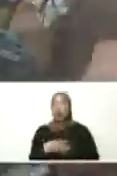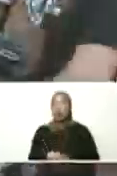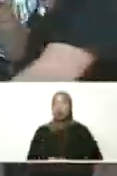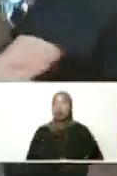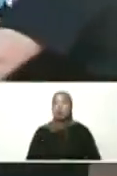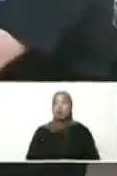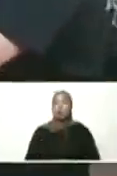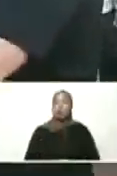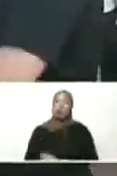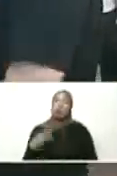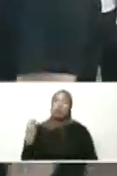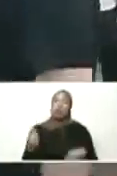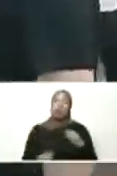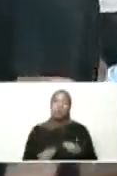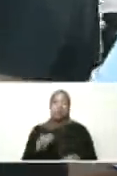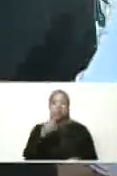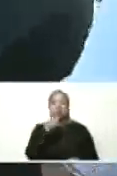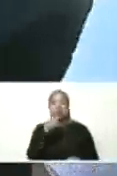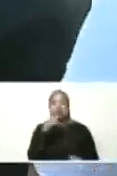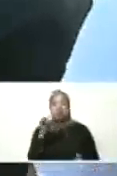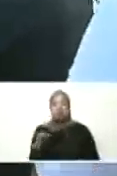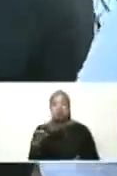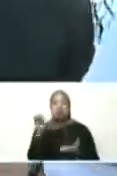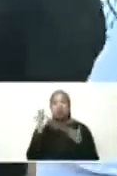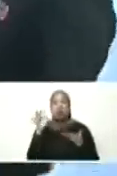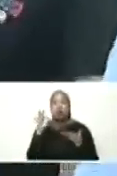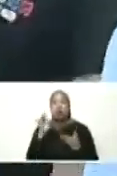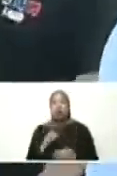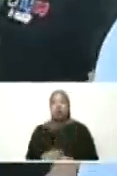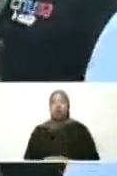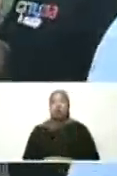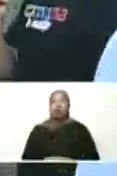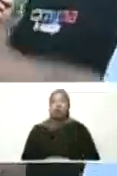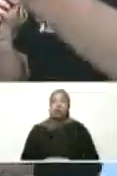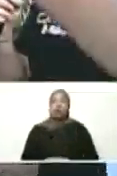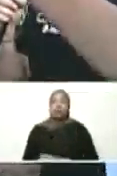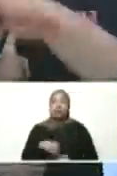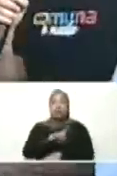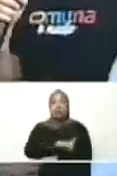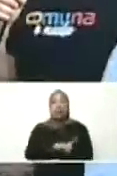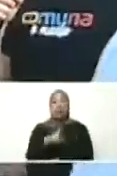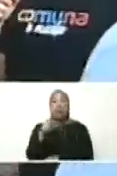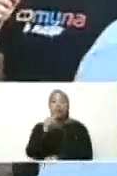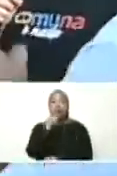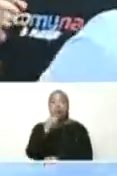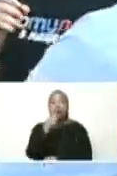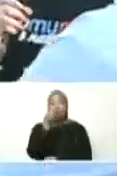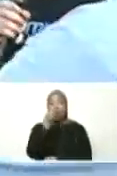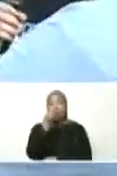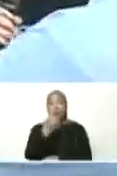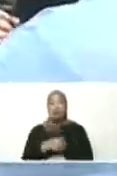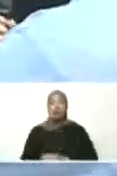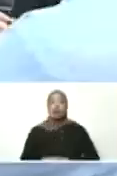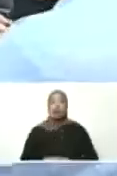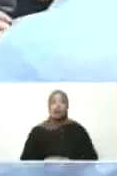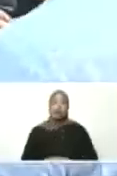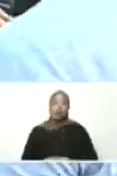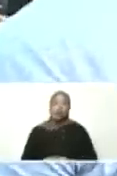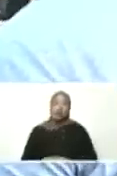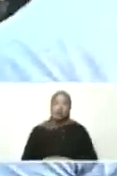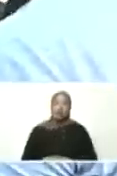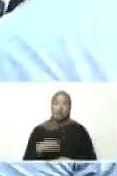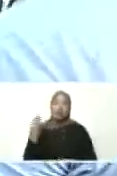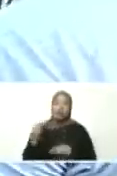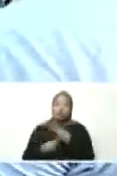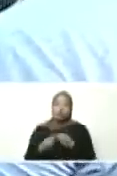efectivamente se hacen comunas. Café Cardenal. Este es aquí, de Lara. El amanecer del buen café. De Morán. Del Tocuyo,